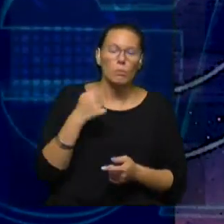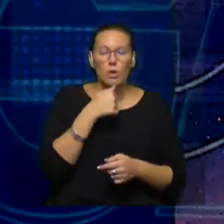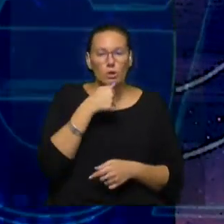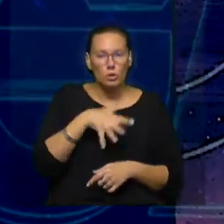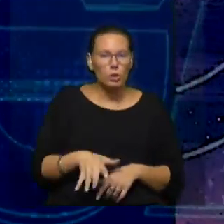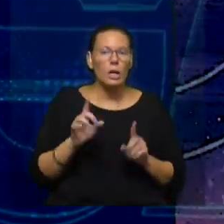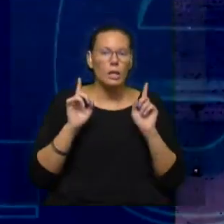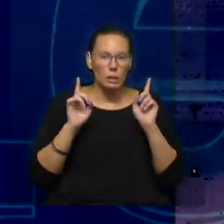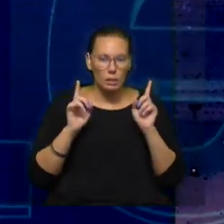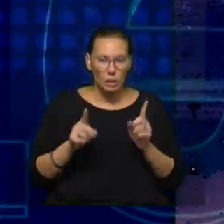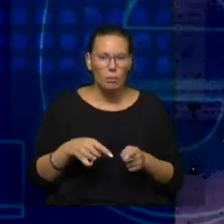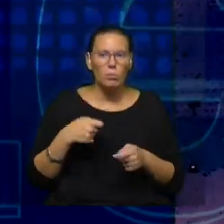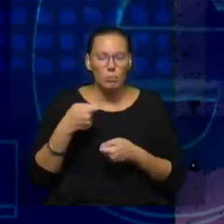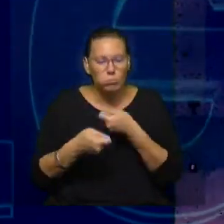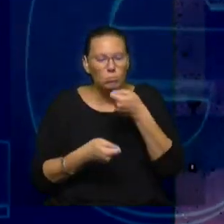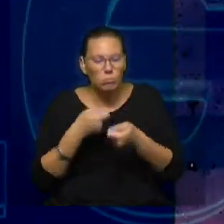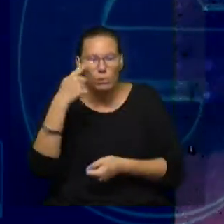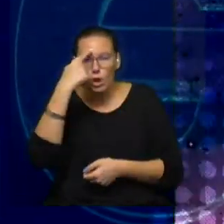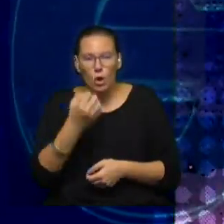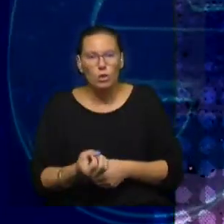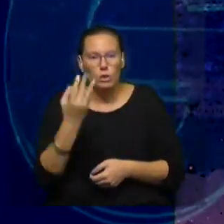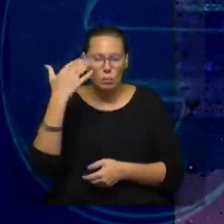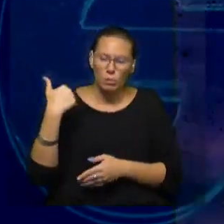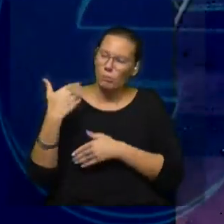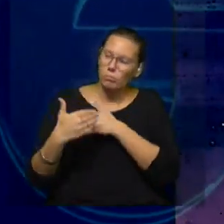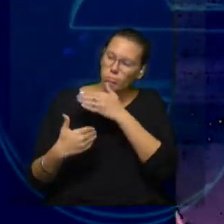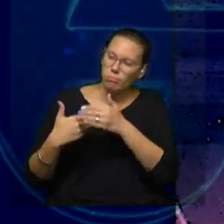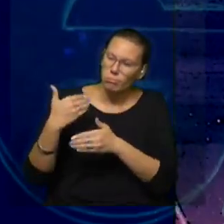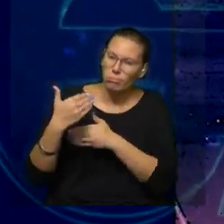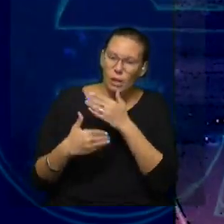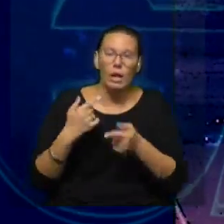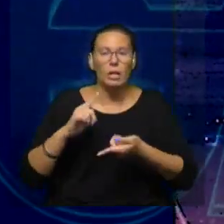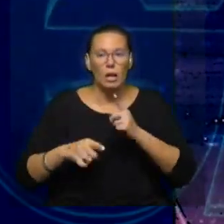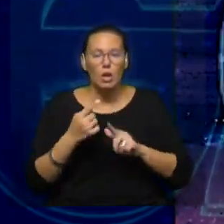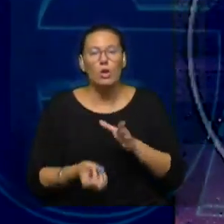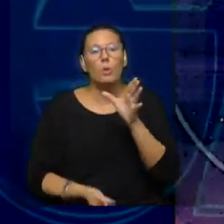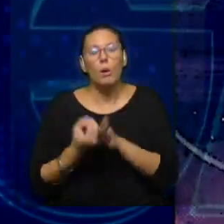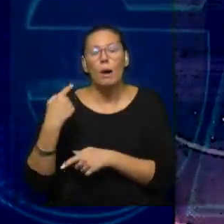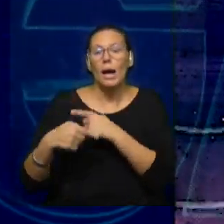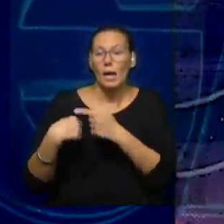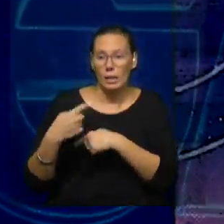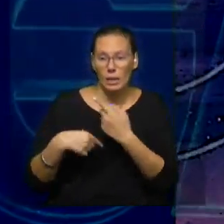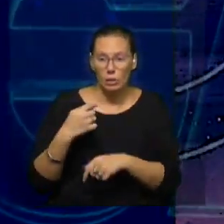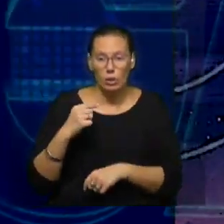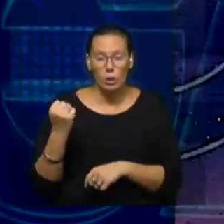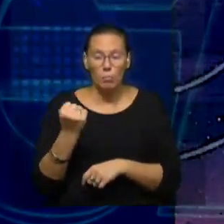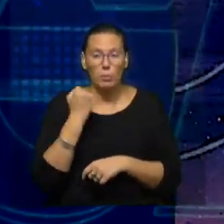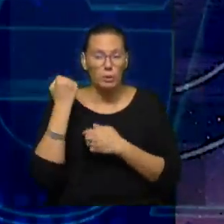va generando otro tipo de conceptos en el camino, ¿no? Y ahí creo que la cuestión de los vínculos con las nuevas generaciones tiene como un poder